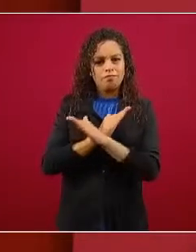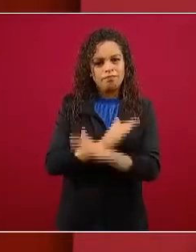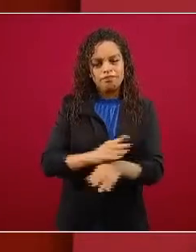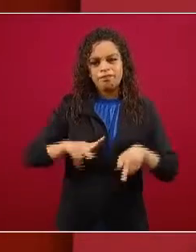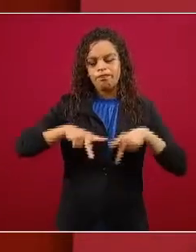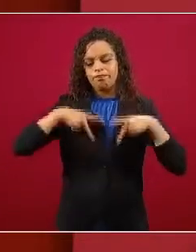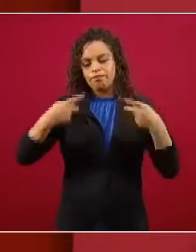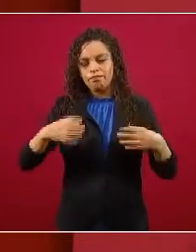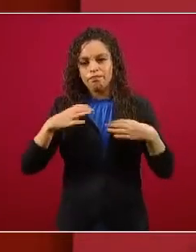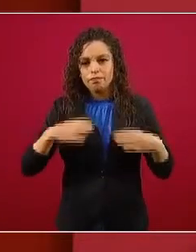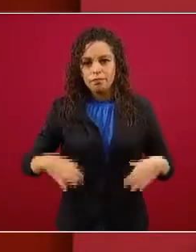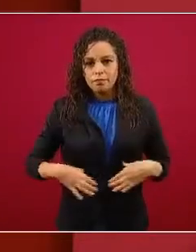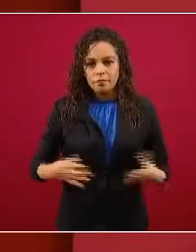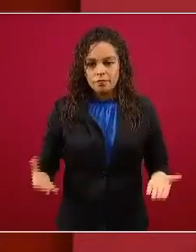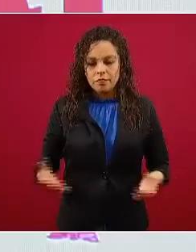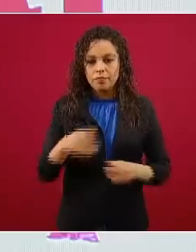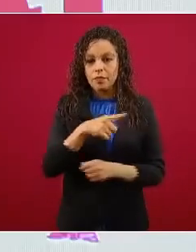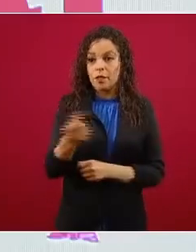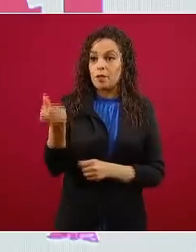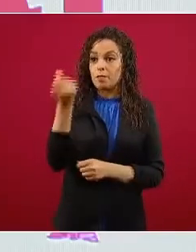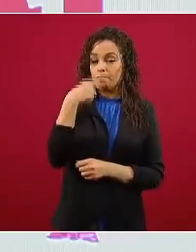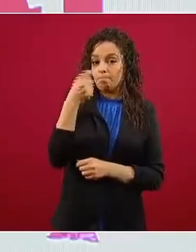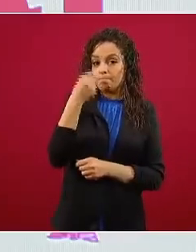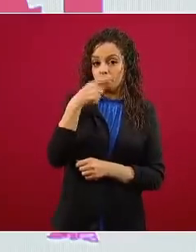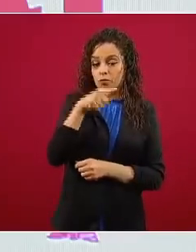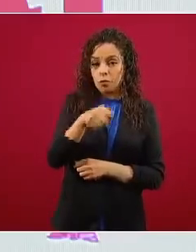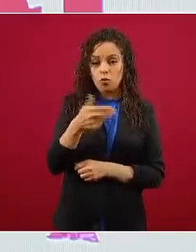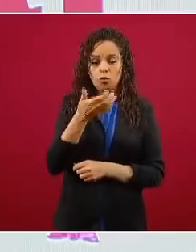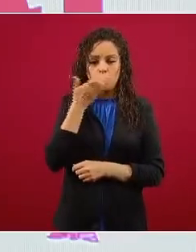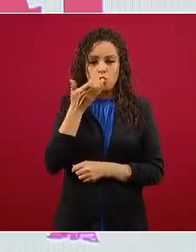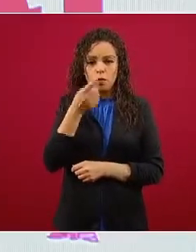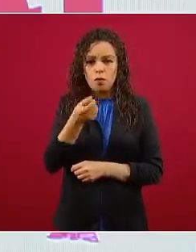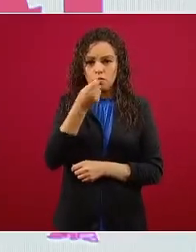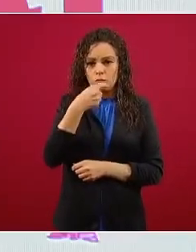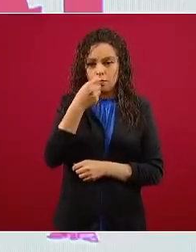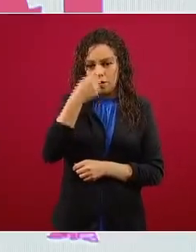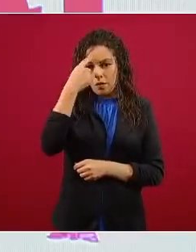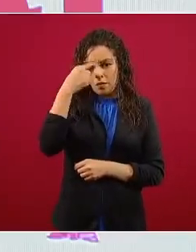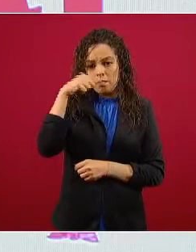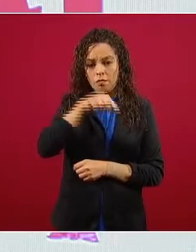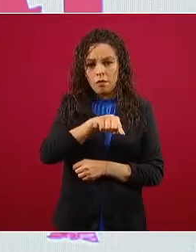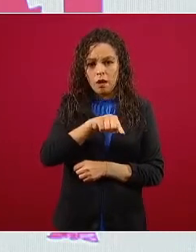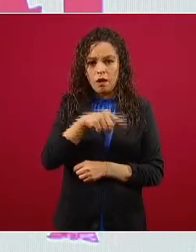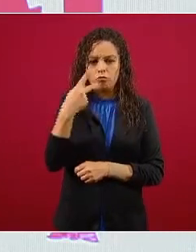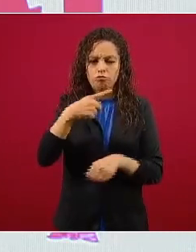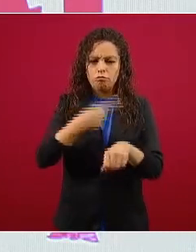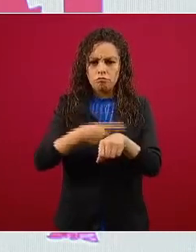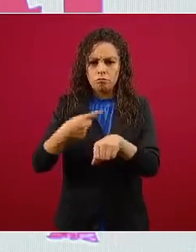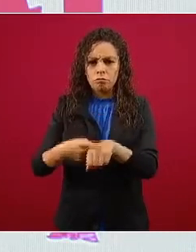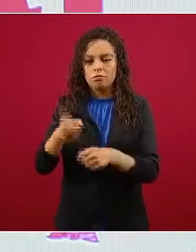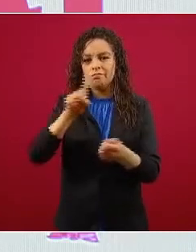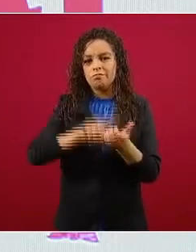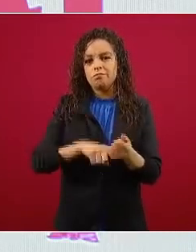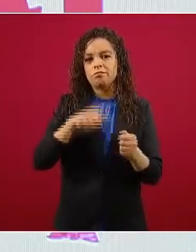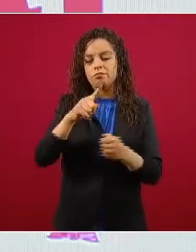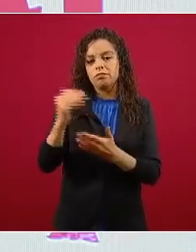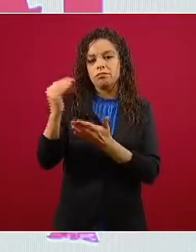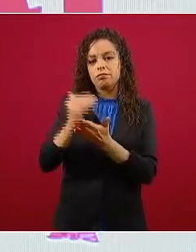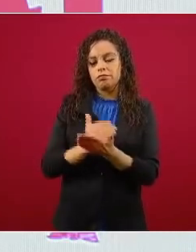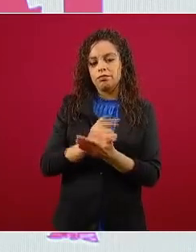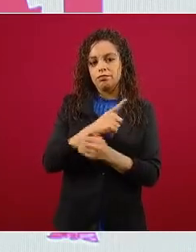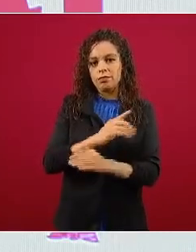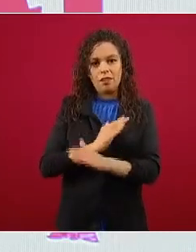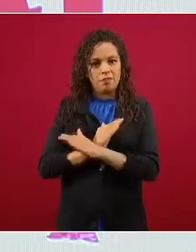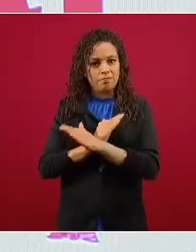antecedentes de usar medicamentos que disminuyen la efectividad del sistema inmune, también tienen mayor riesgo. Personas con enfermedad